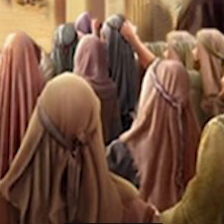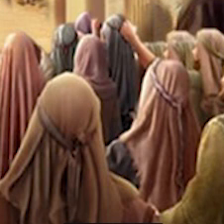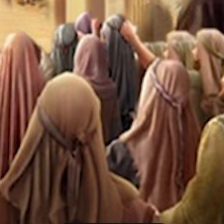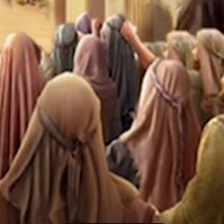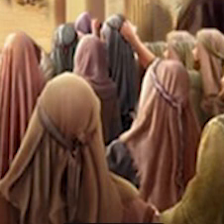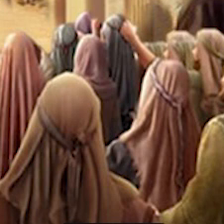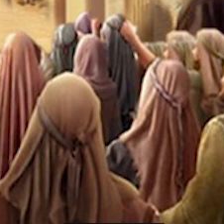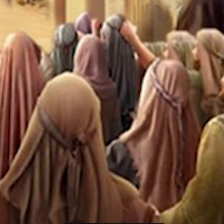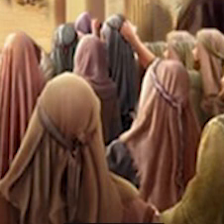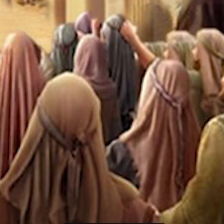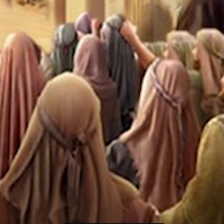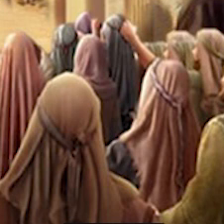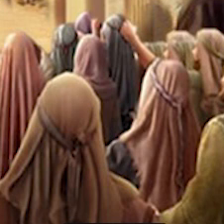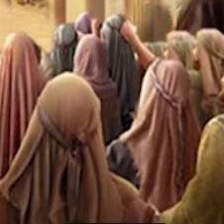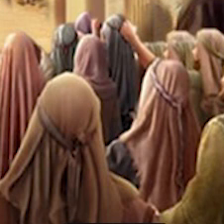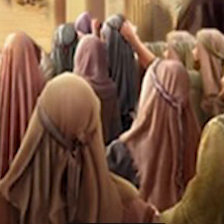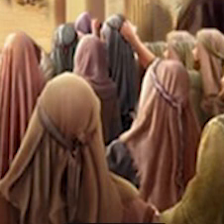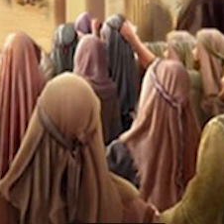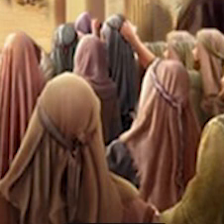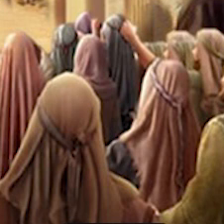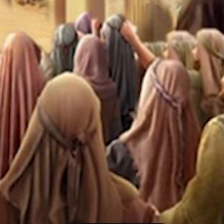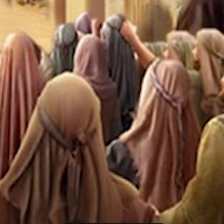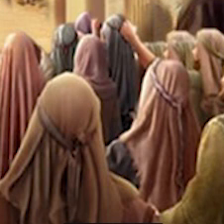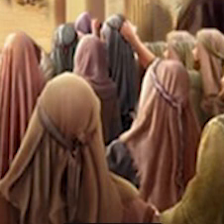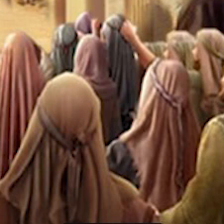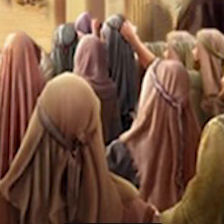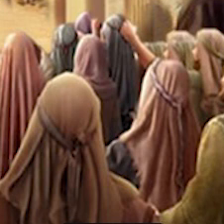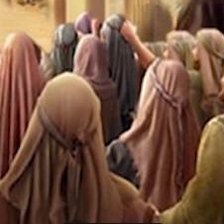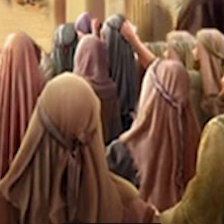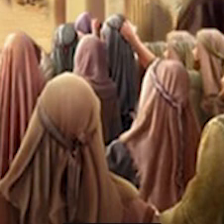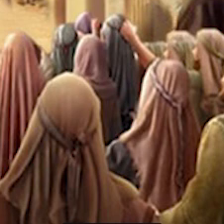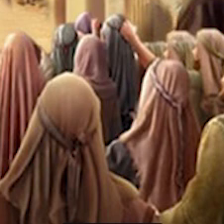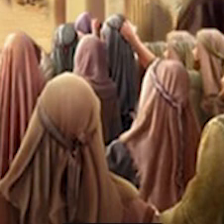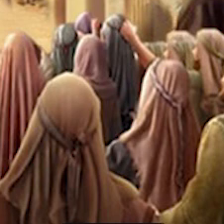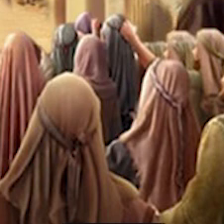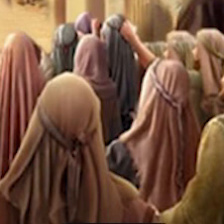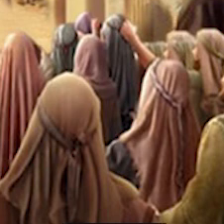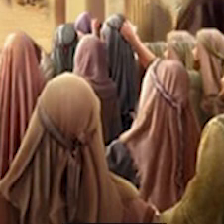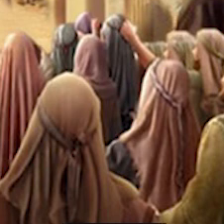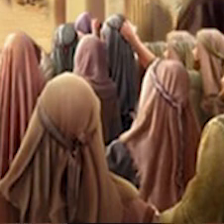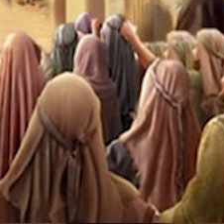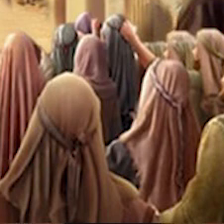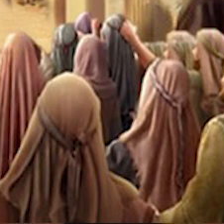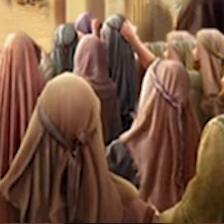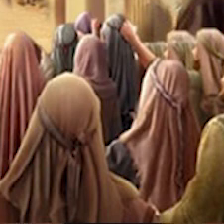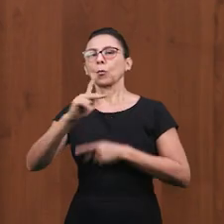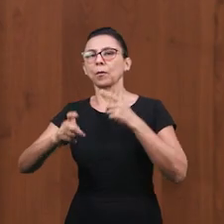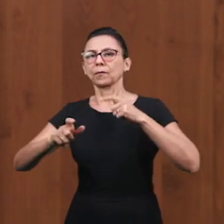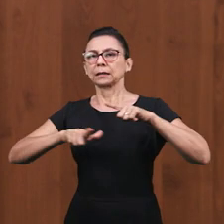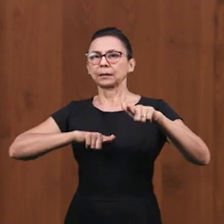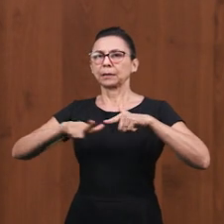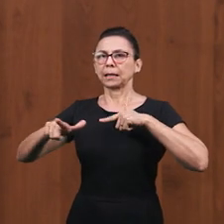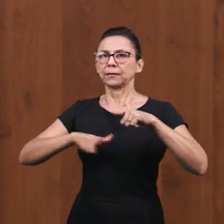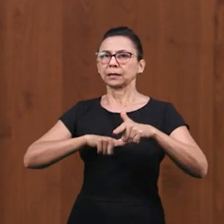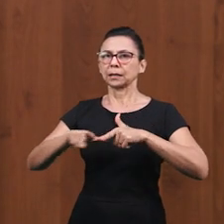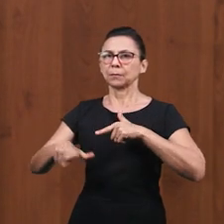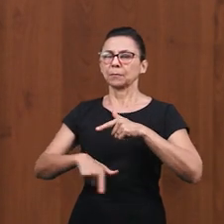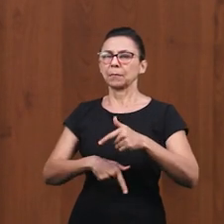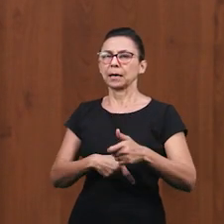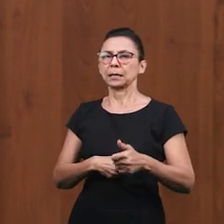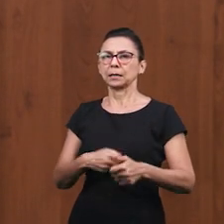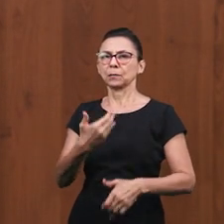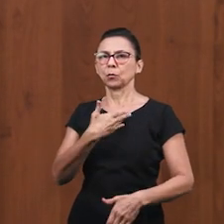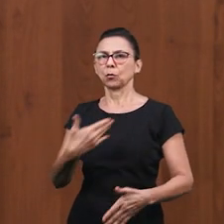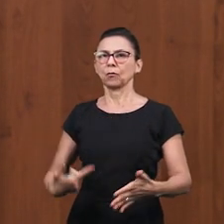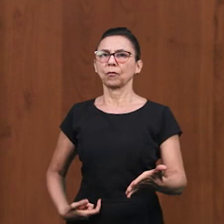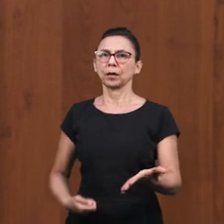Impuesto es un valor en dinero que el pueblo pagaba a los gobernantes de ese lugar. Entonces